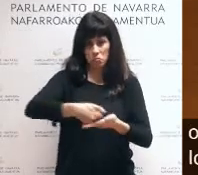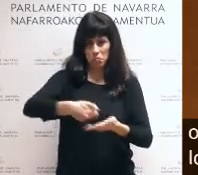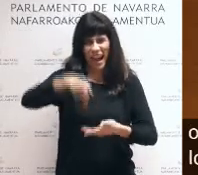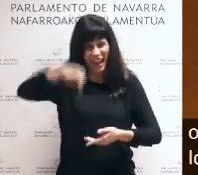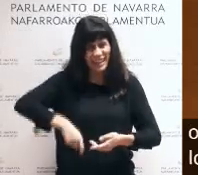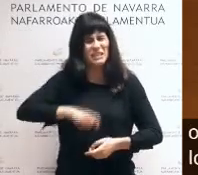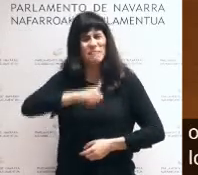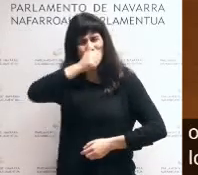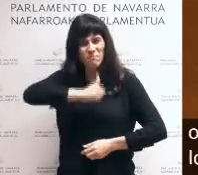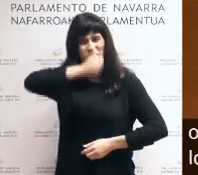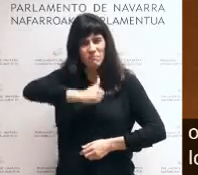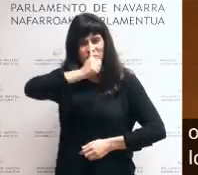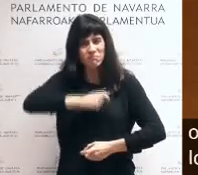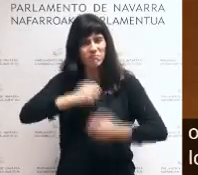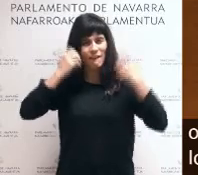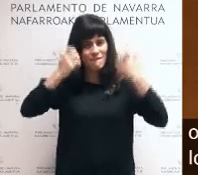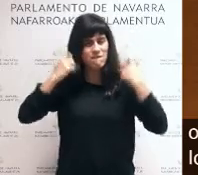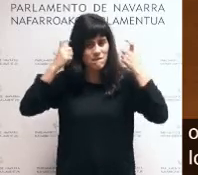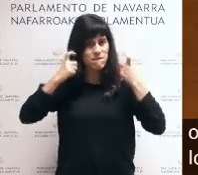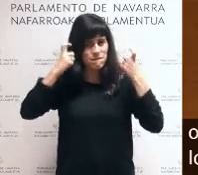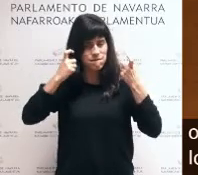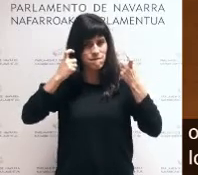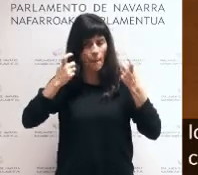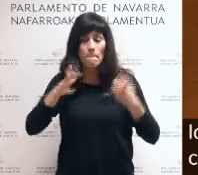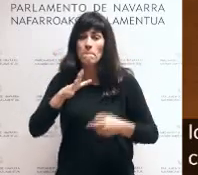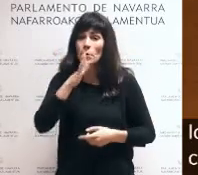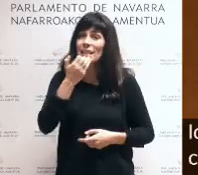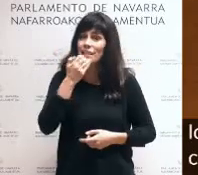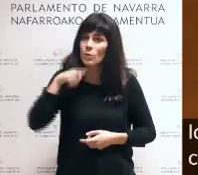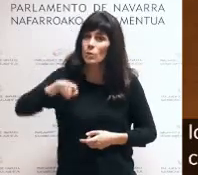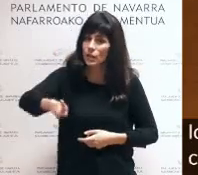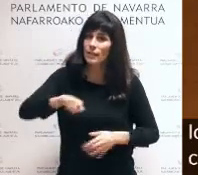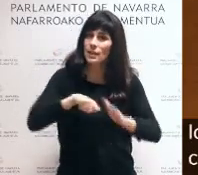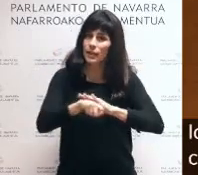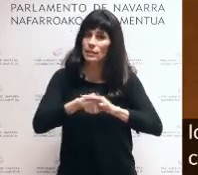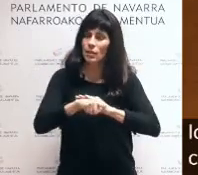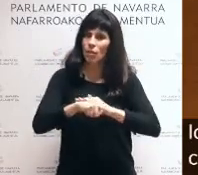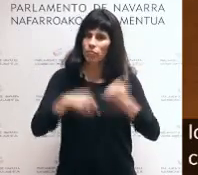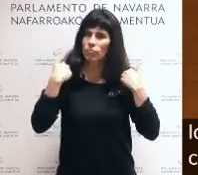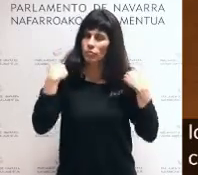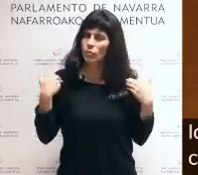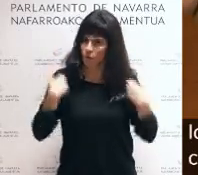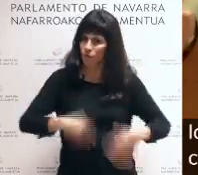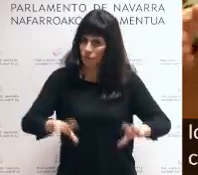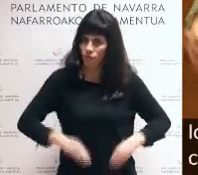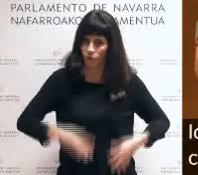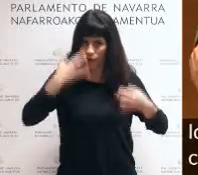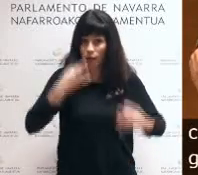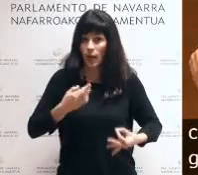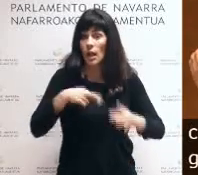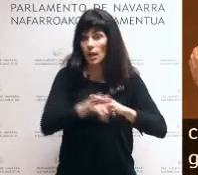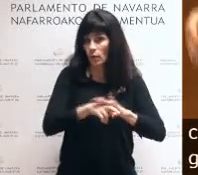¿Y de qué manera? Porque si se ocupasen de la gestión, al disponer de más recursos y de más